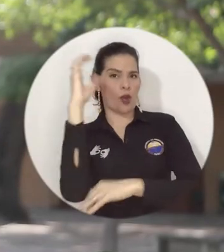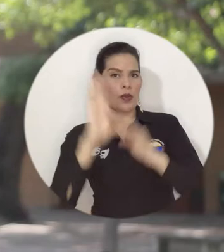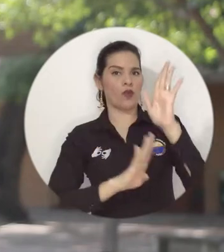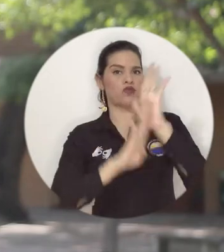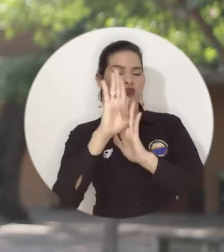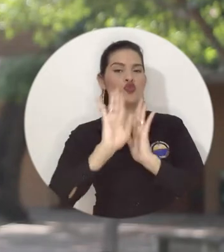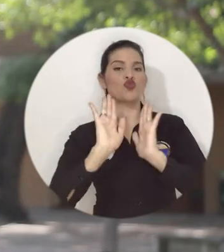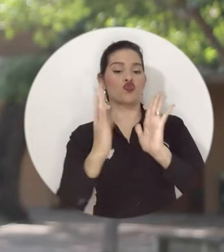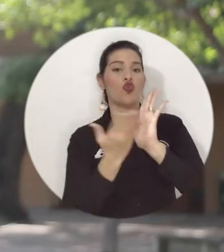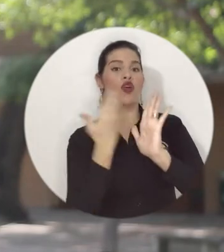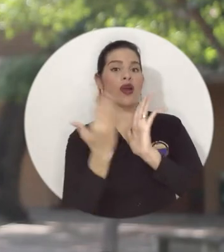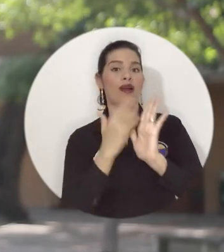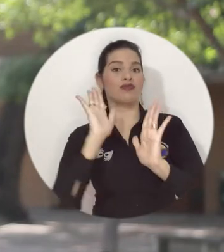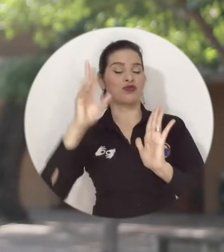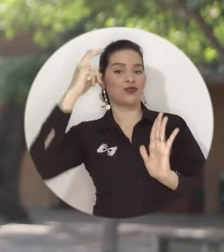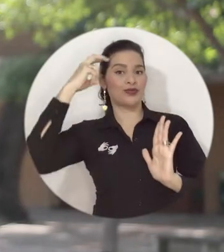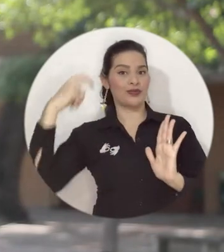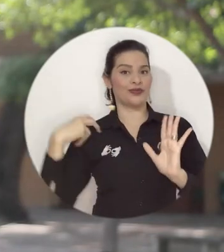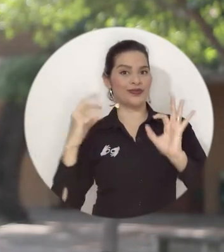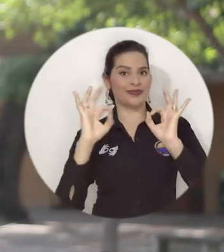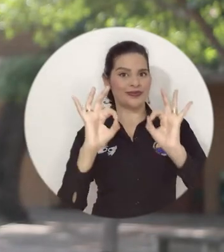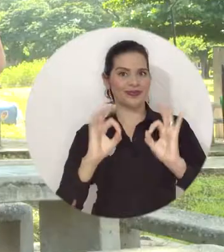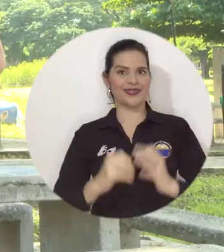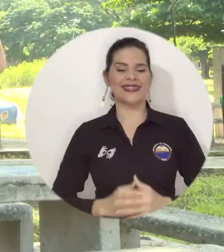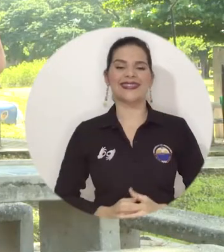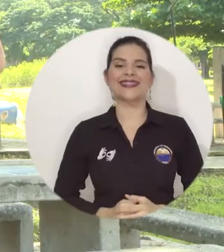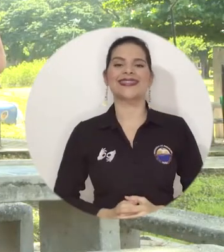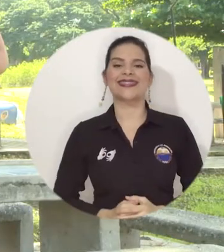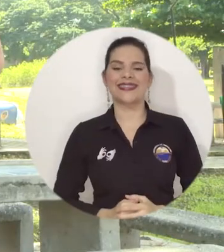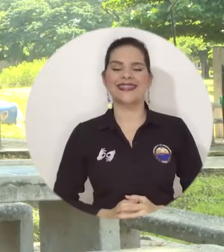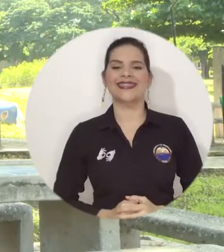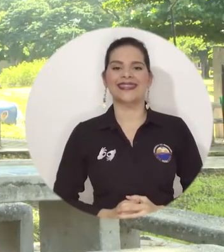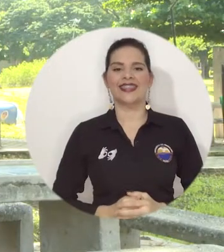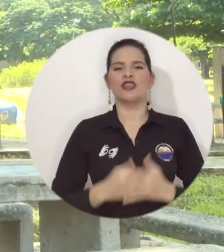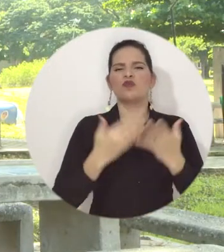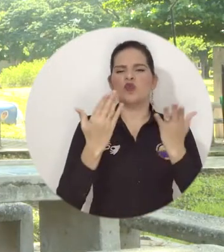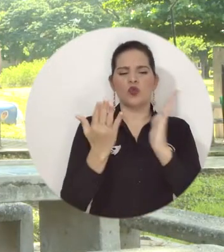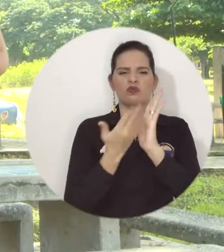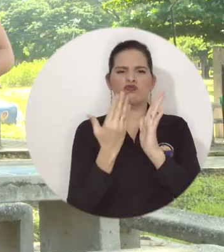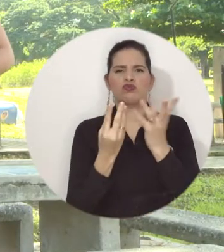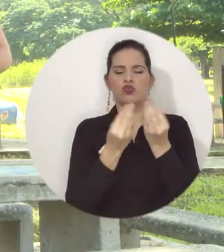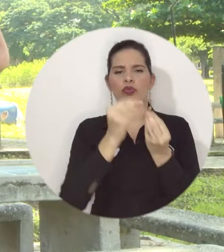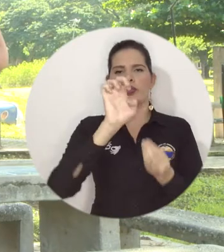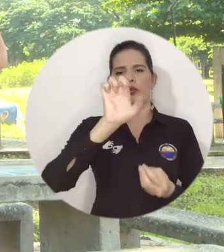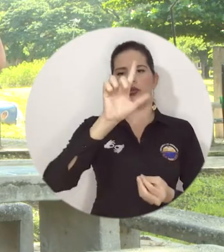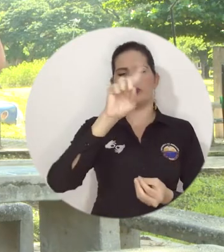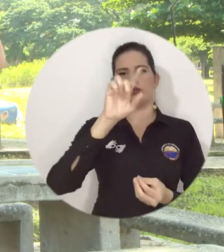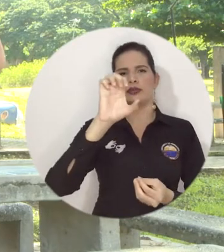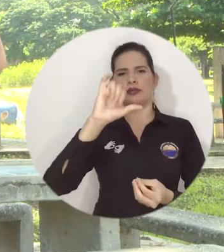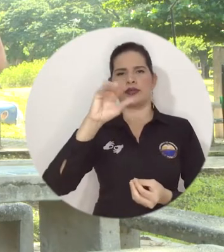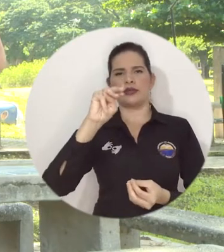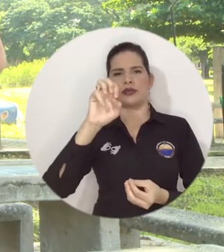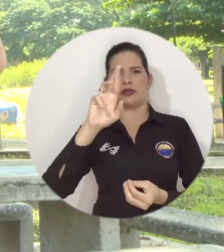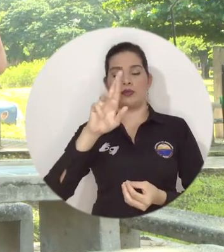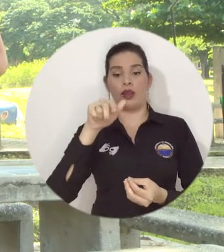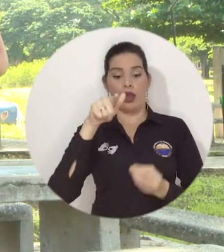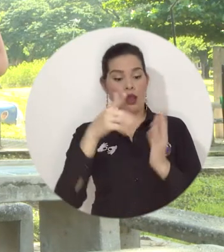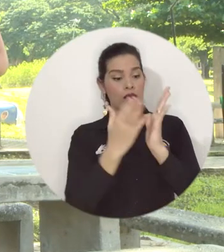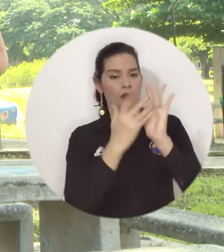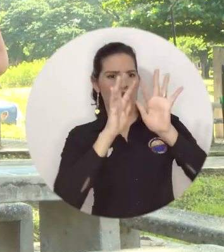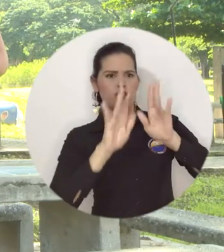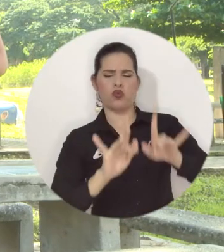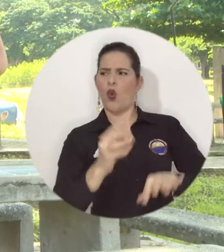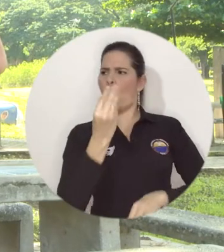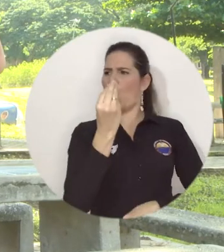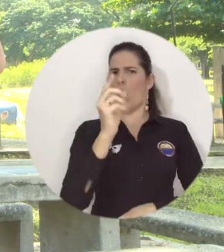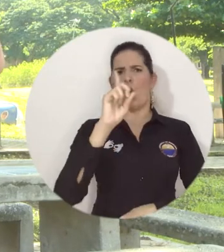Colombia, publicado en la revista Destructive Industries and Societies de la editorial Elsevier, clasificada en Q1, siendo